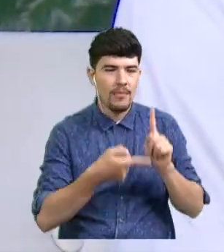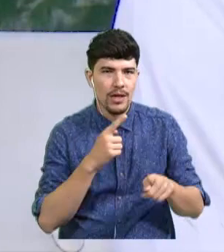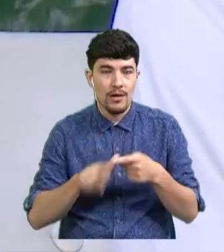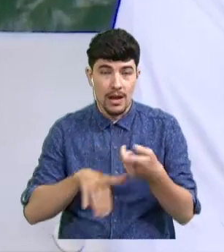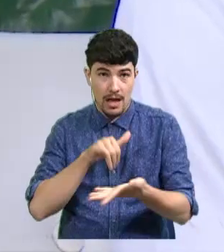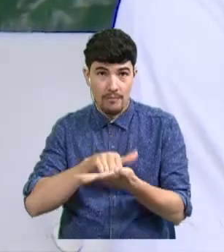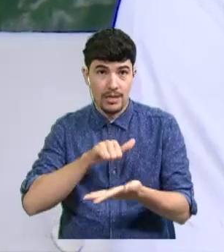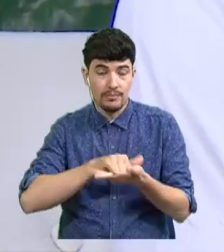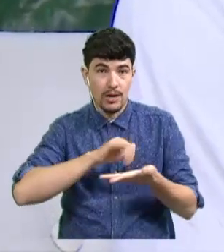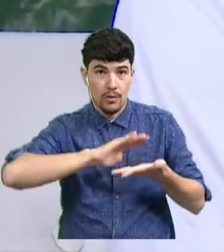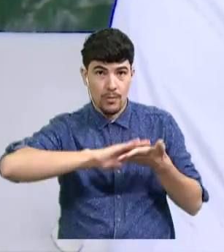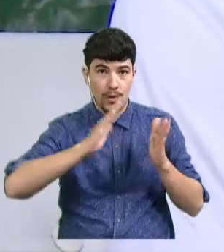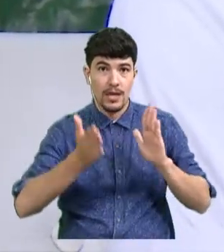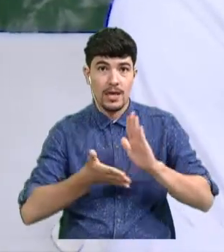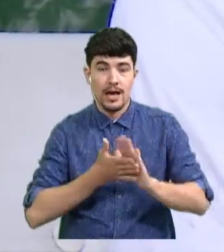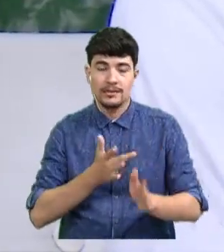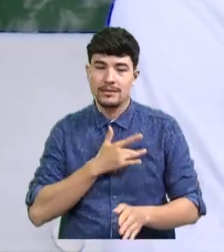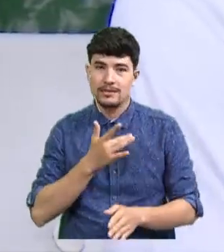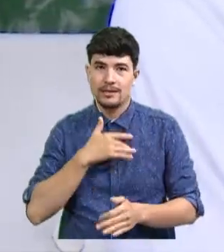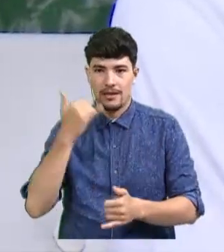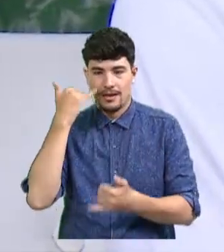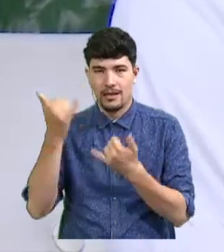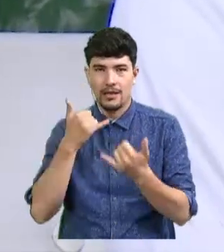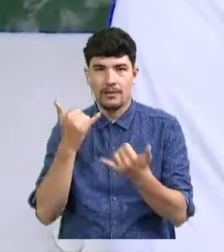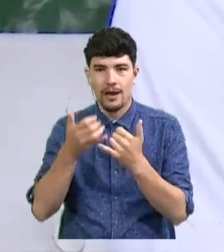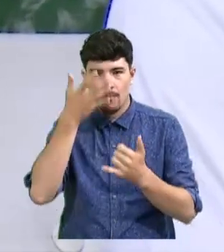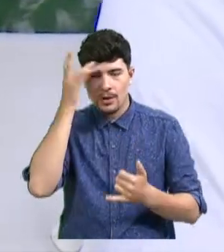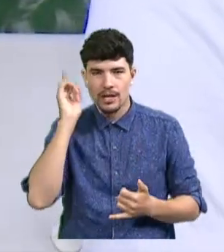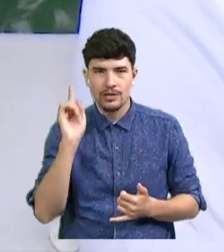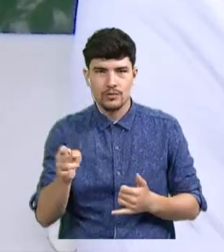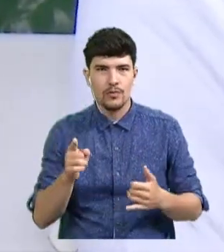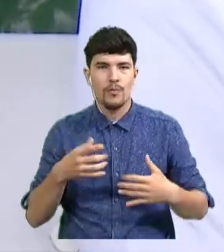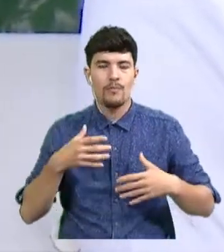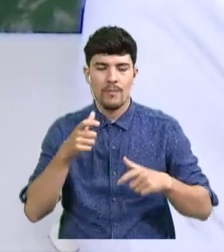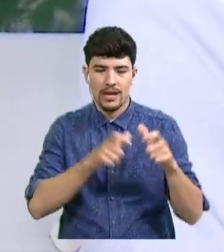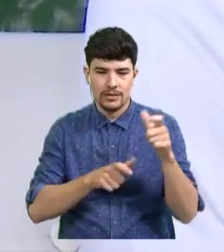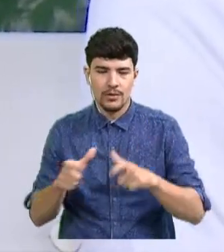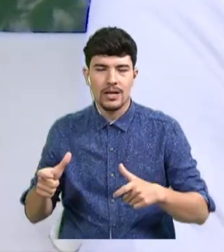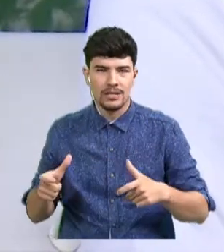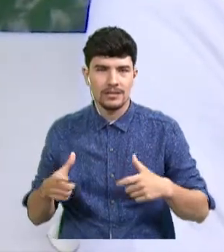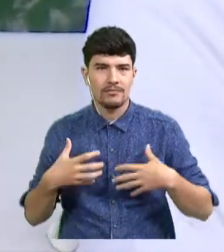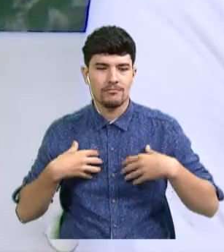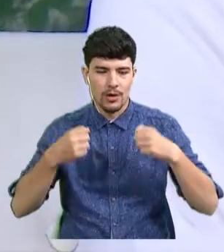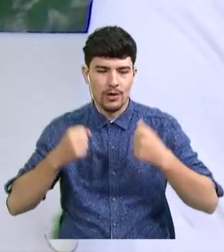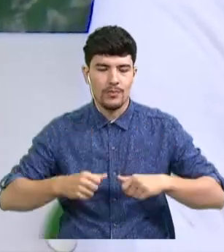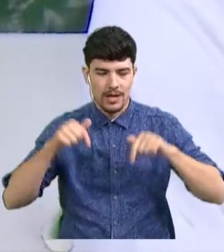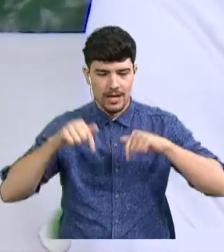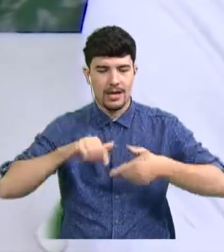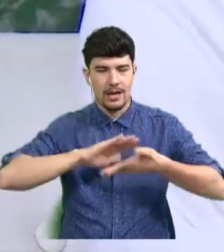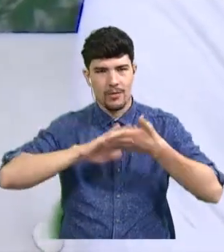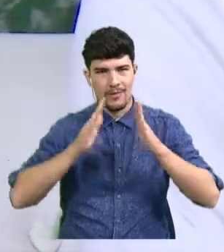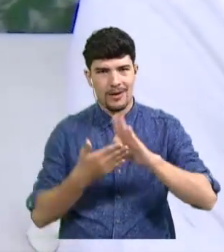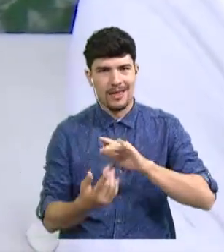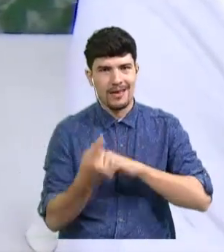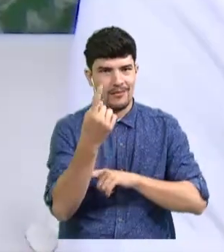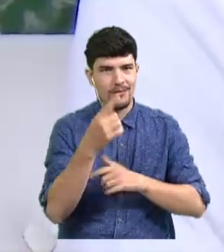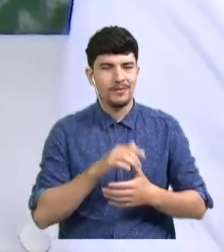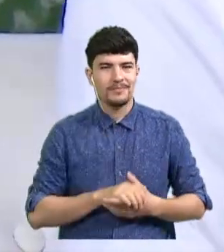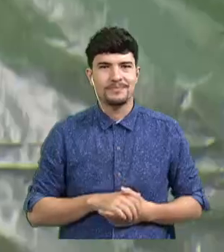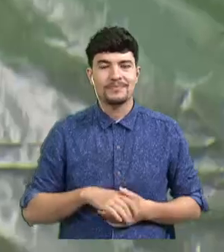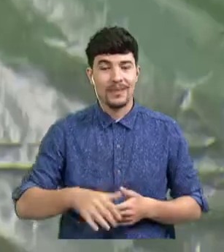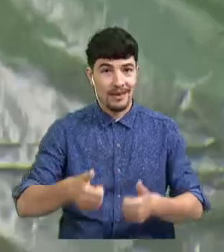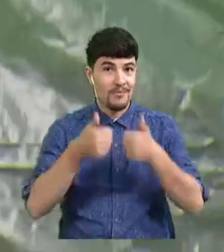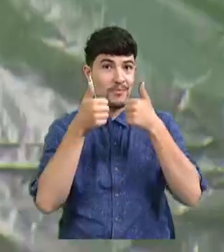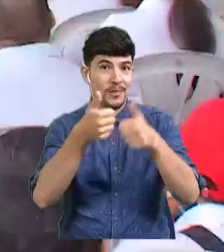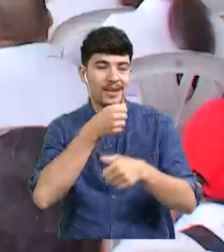misma población, la misma comunidad se siente identificada porque son personas pertenecientes a la comuna, y en esta ocasión fue la Comuna 1. Y con estas